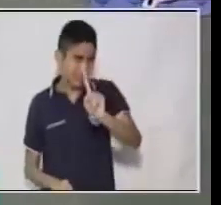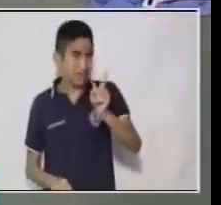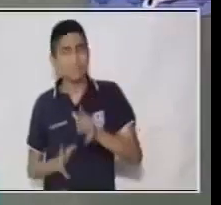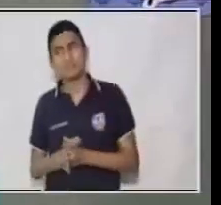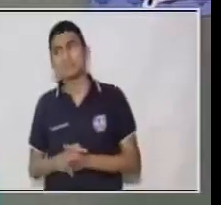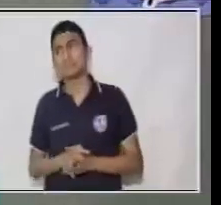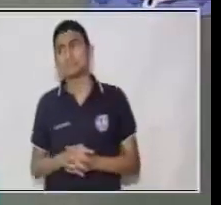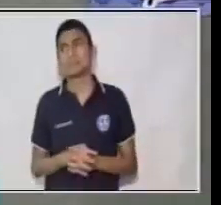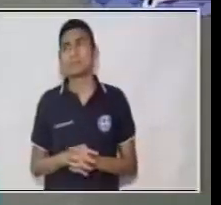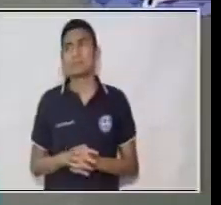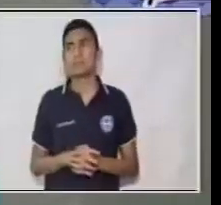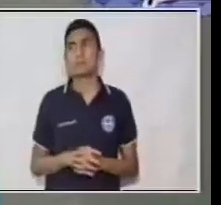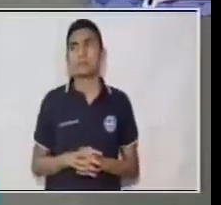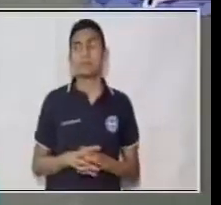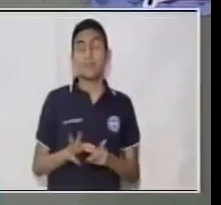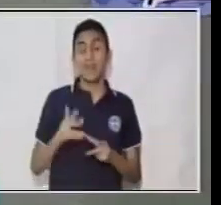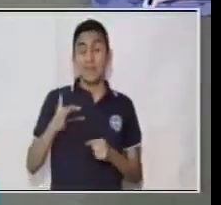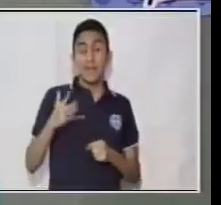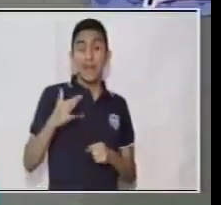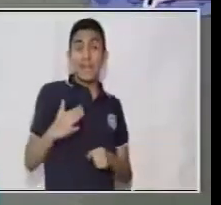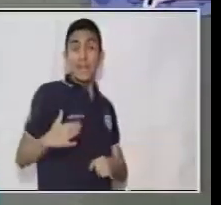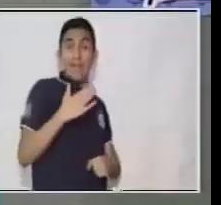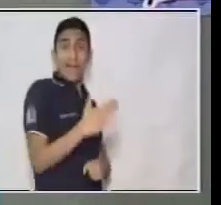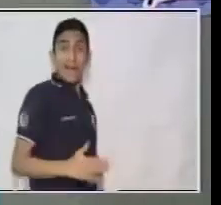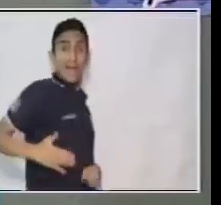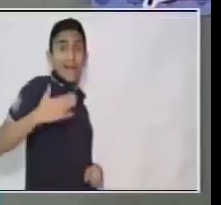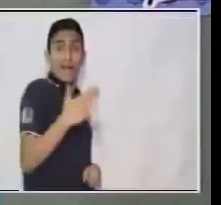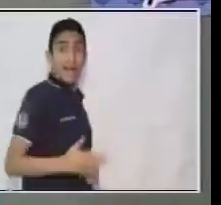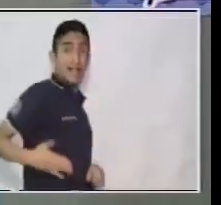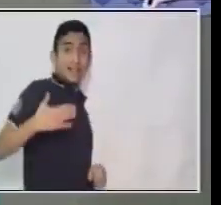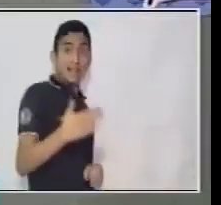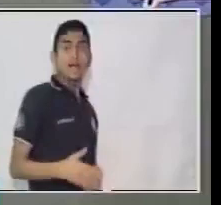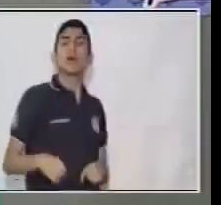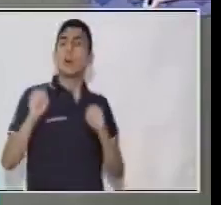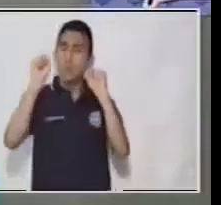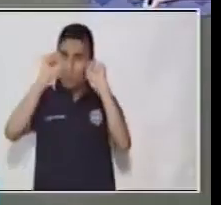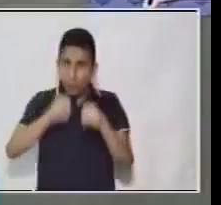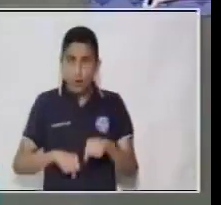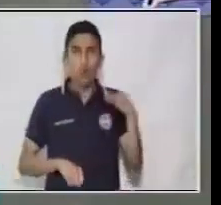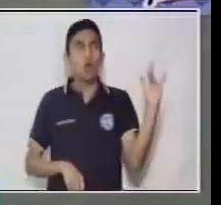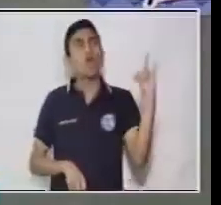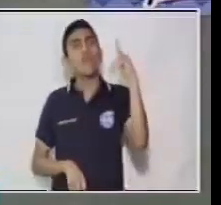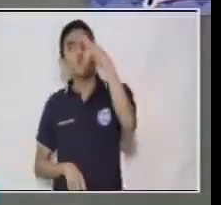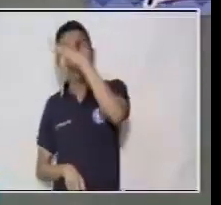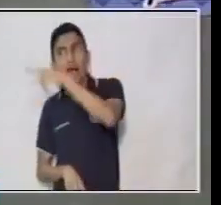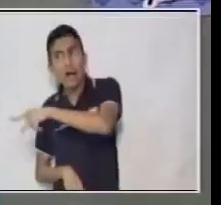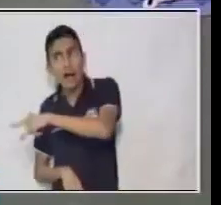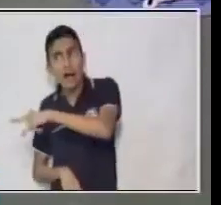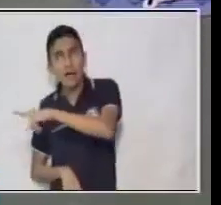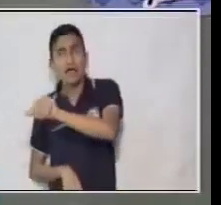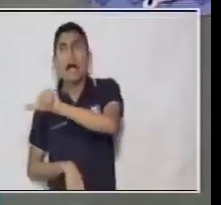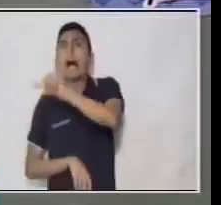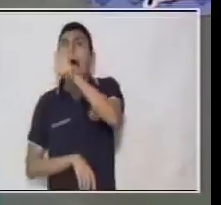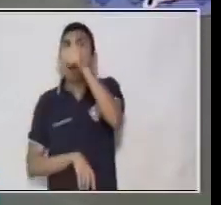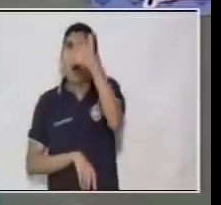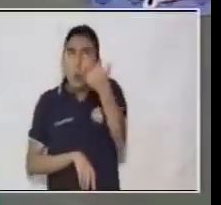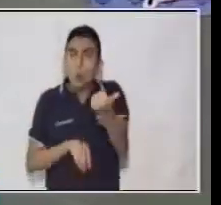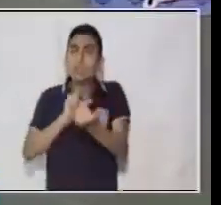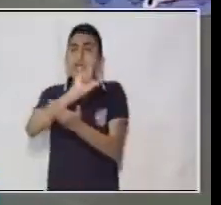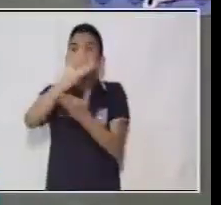respuesta. En el tren puedo viajar a otra ciudad. Esta